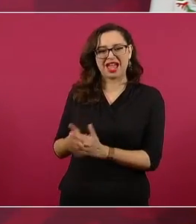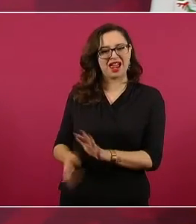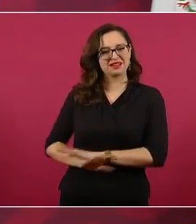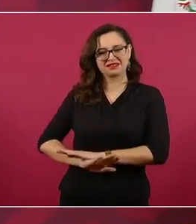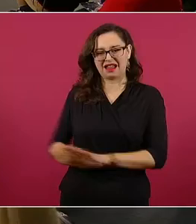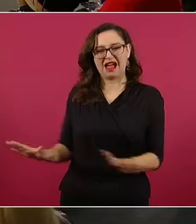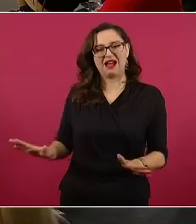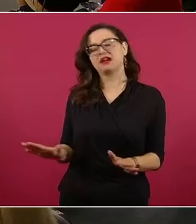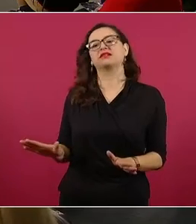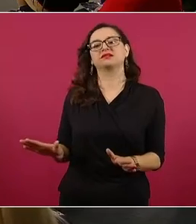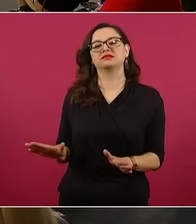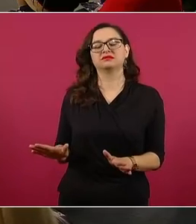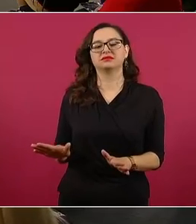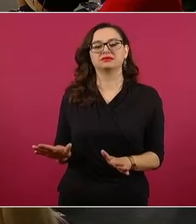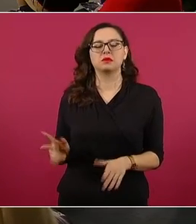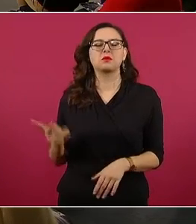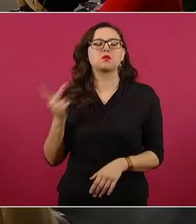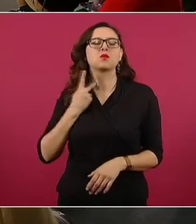porque si no,